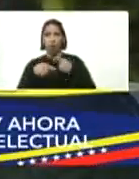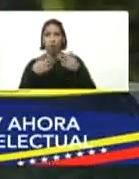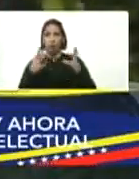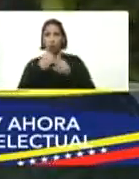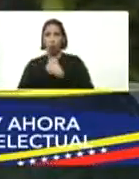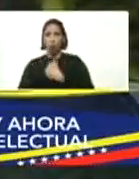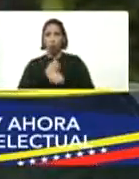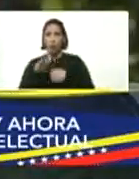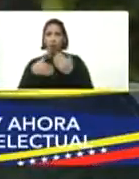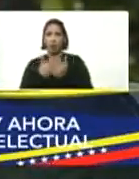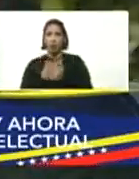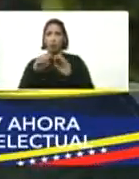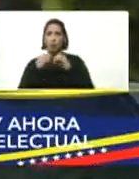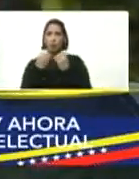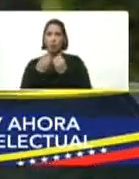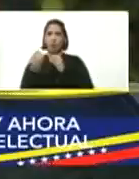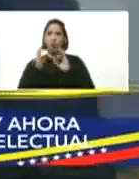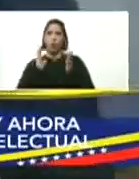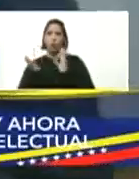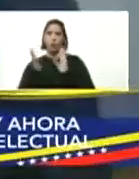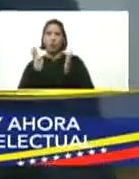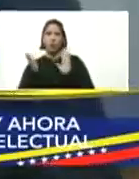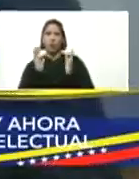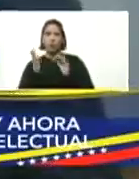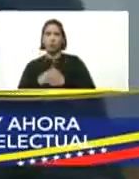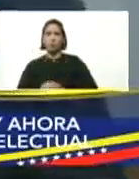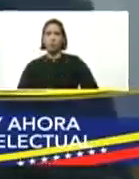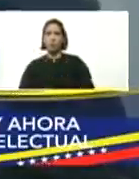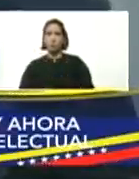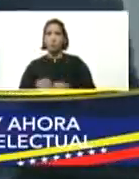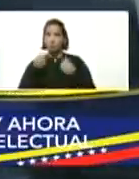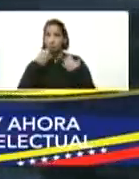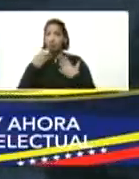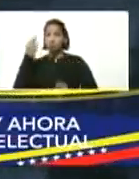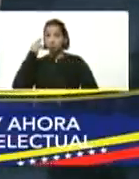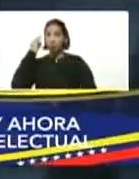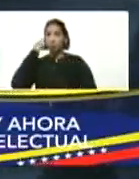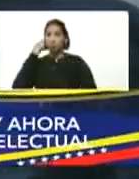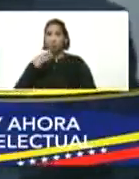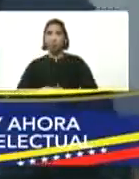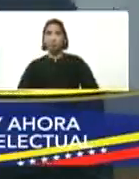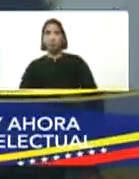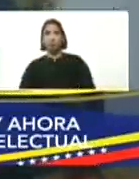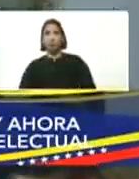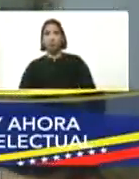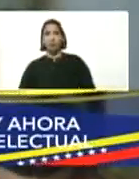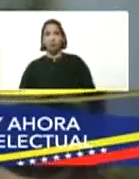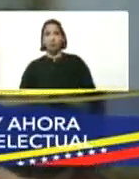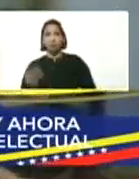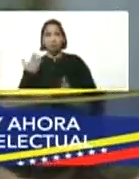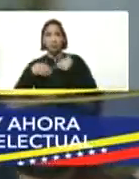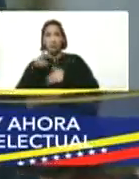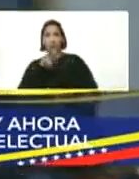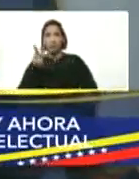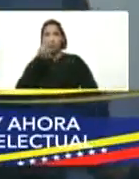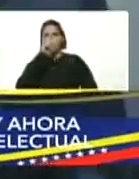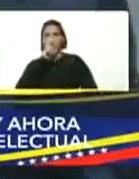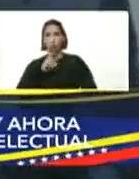tu despacho a conversar, fue muy interesante. Tienes buena memoria, Pepe, hace 22 años.